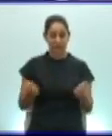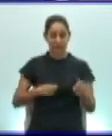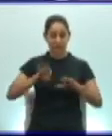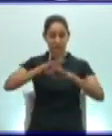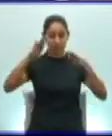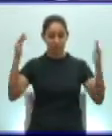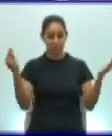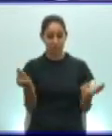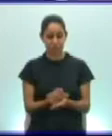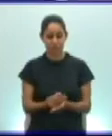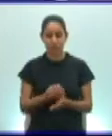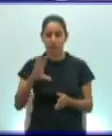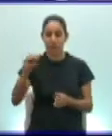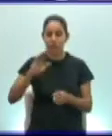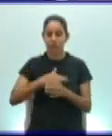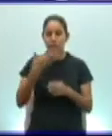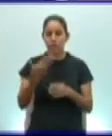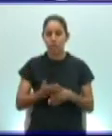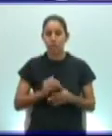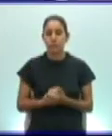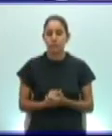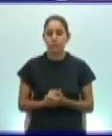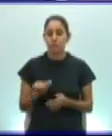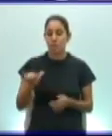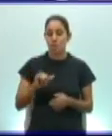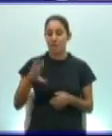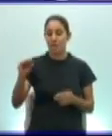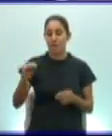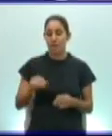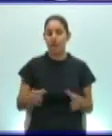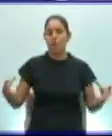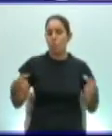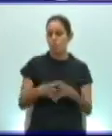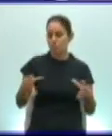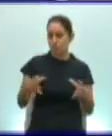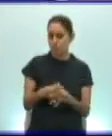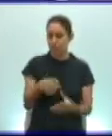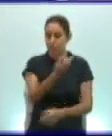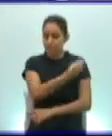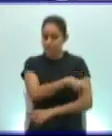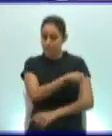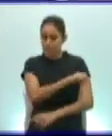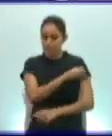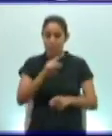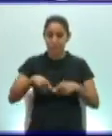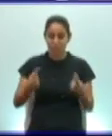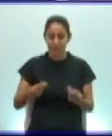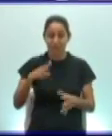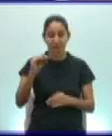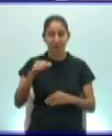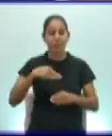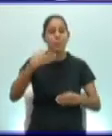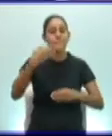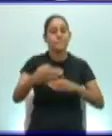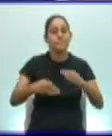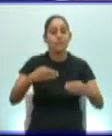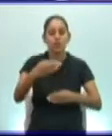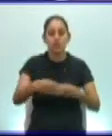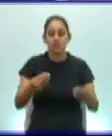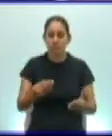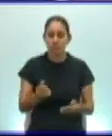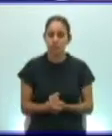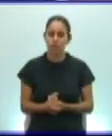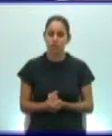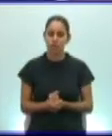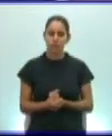la historia de Cuba de forma general. Pero vamos a hablar de la unidad de las masas, porque vamos a hablar de un proceso de formación del Partido Comunista, vamos a